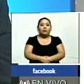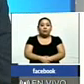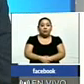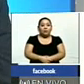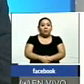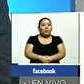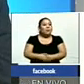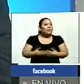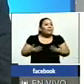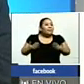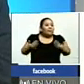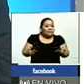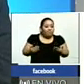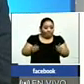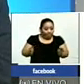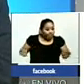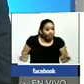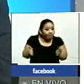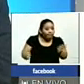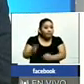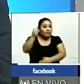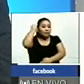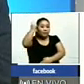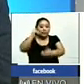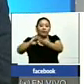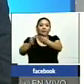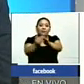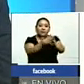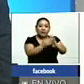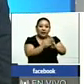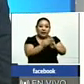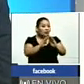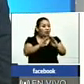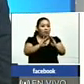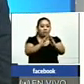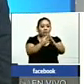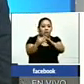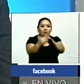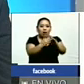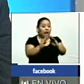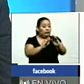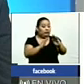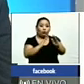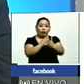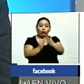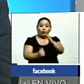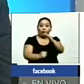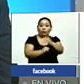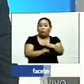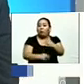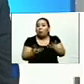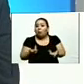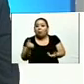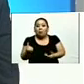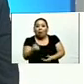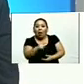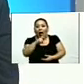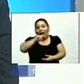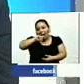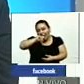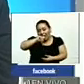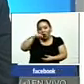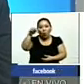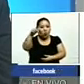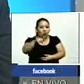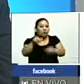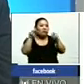La importancia de impulsar la vivienda de interés social para sacar de la marginalidad a cientos de familias que viven en la precariedad es lo que